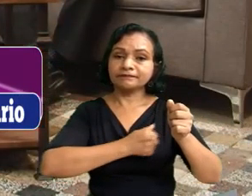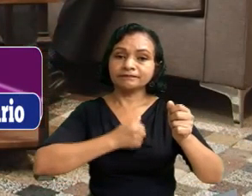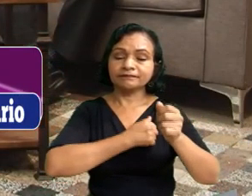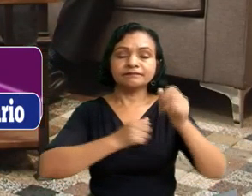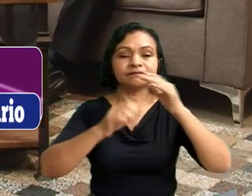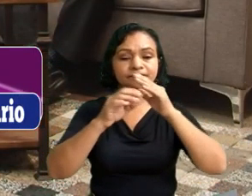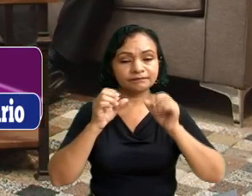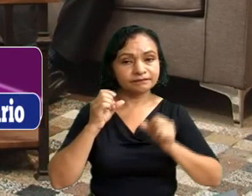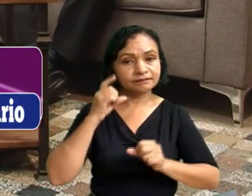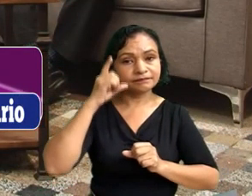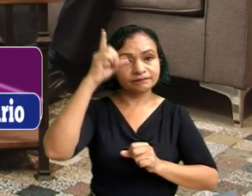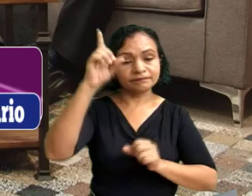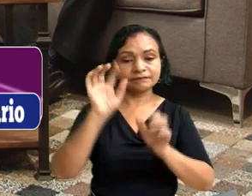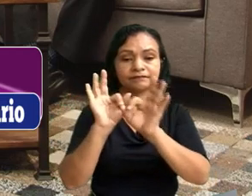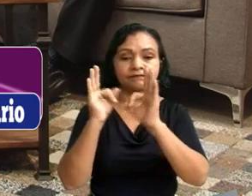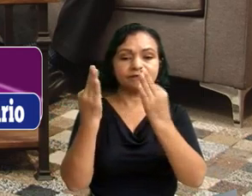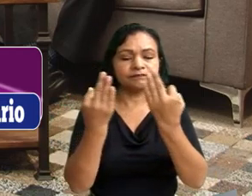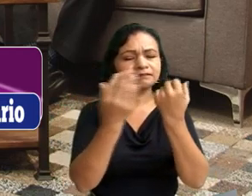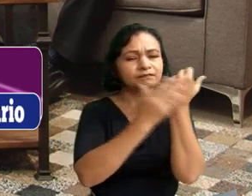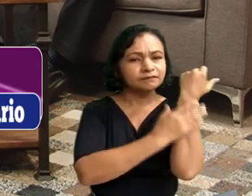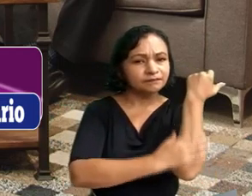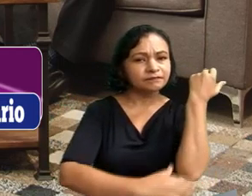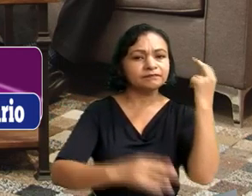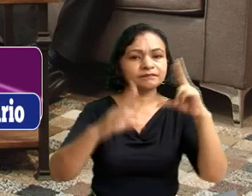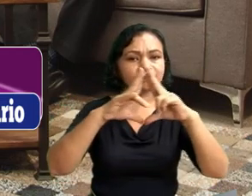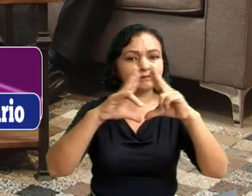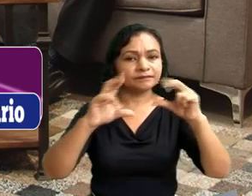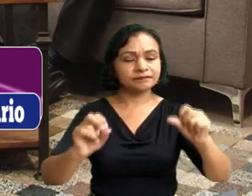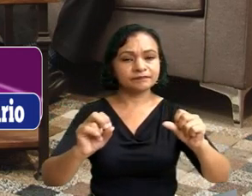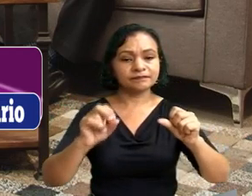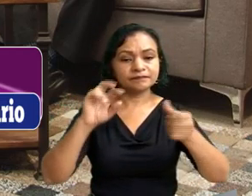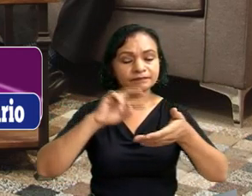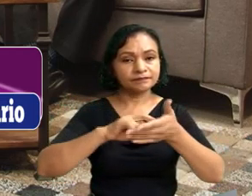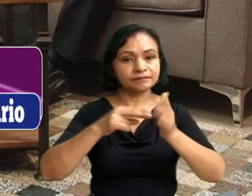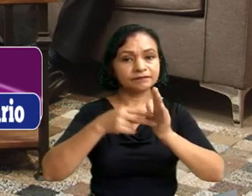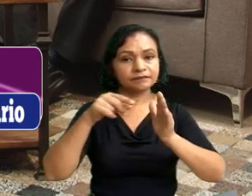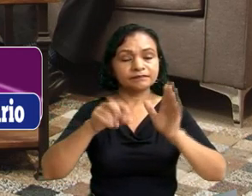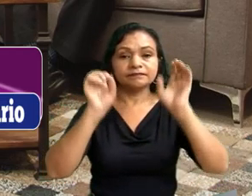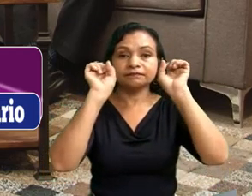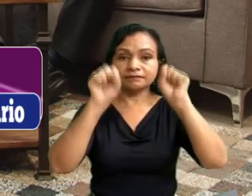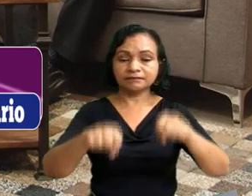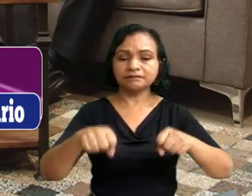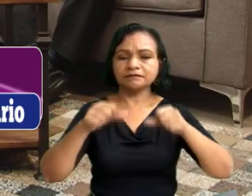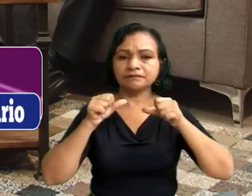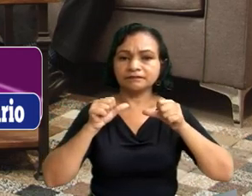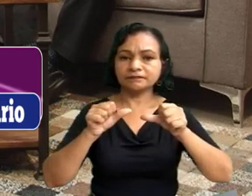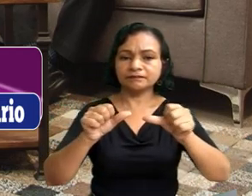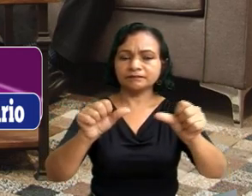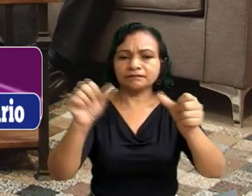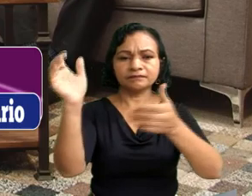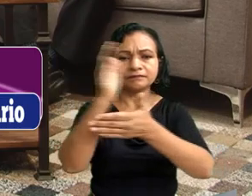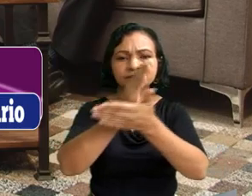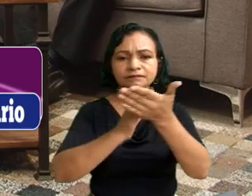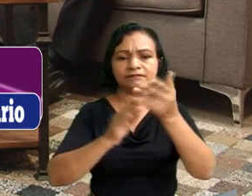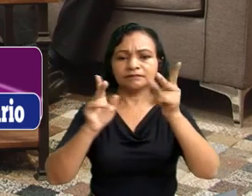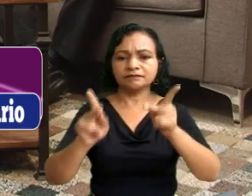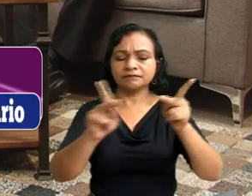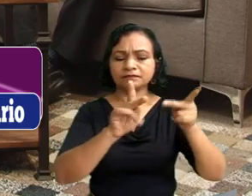el progreso son las familias más pobres de este país y en eso podrás caminar alguna gente con